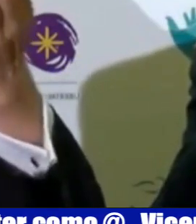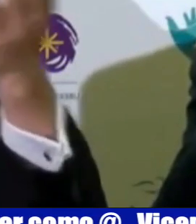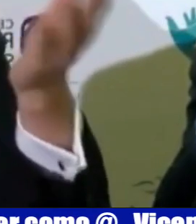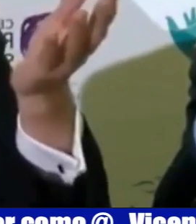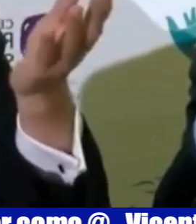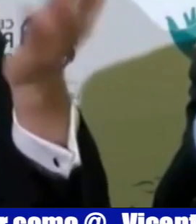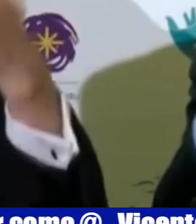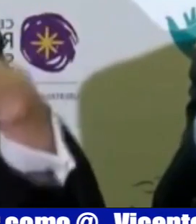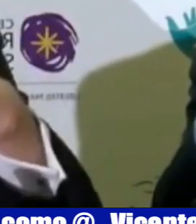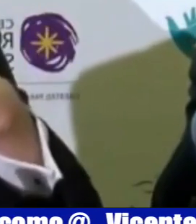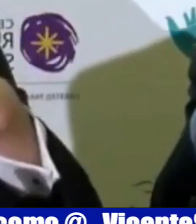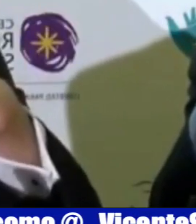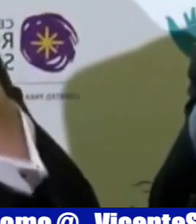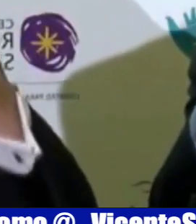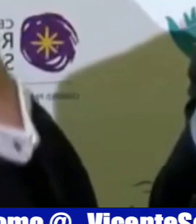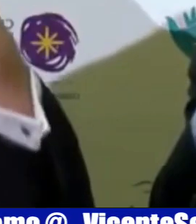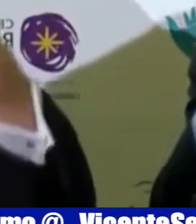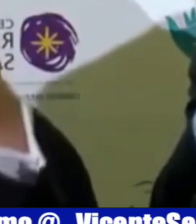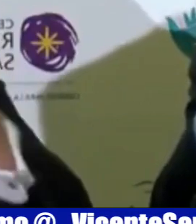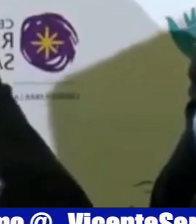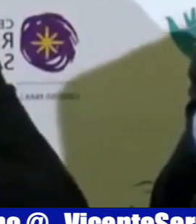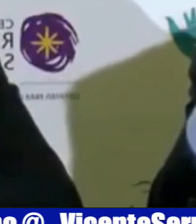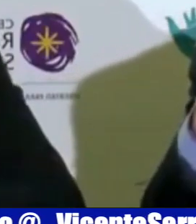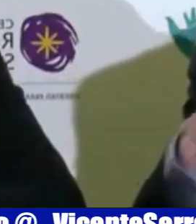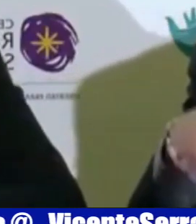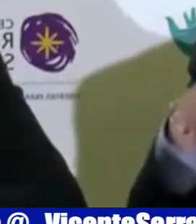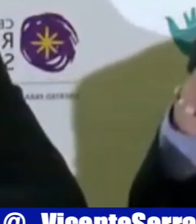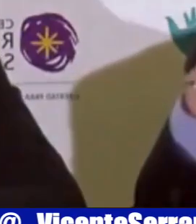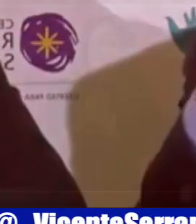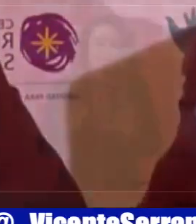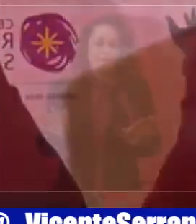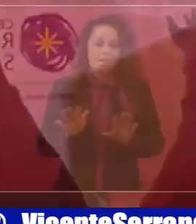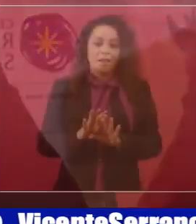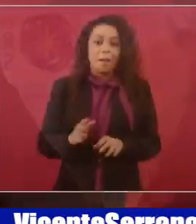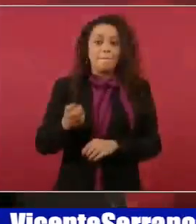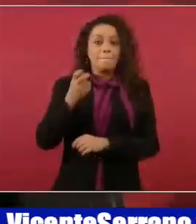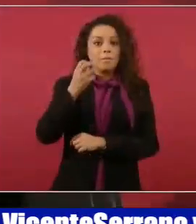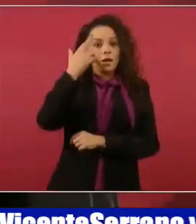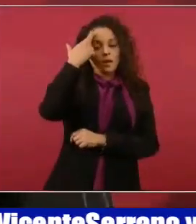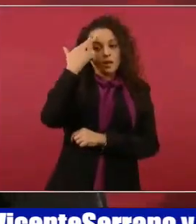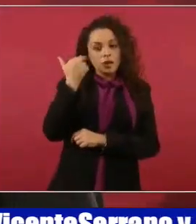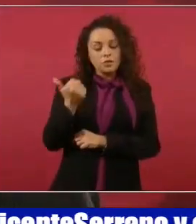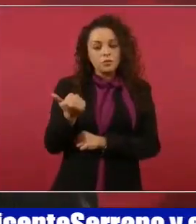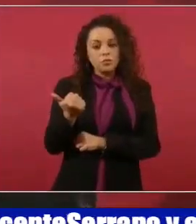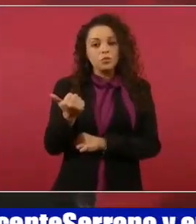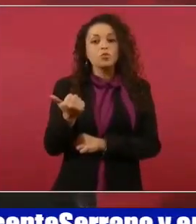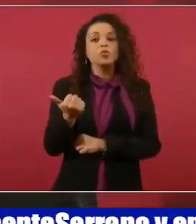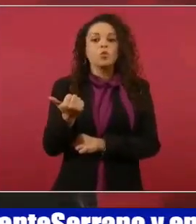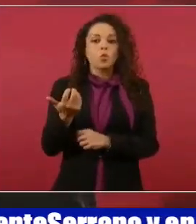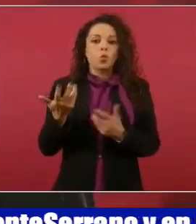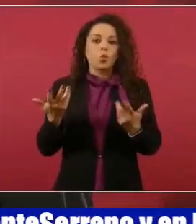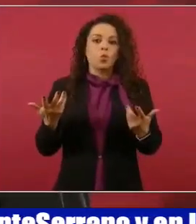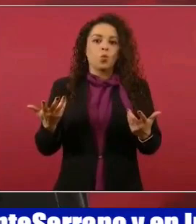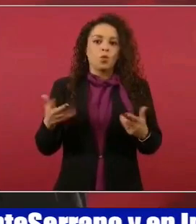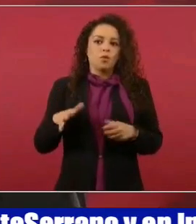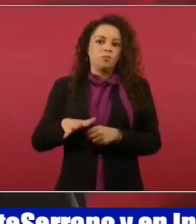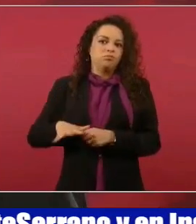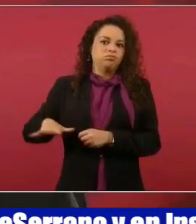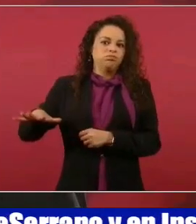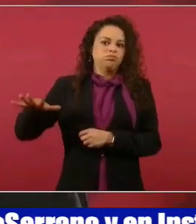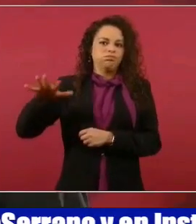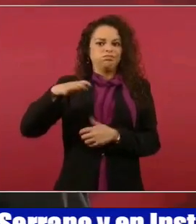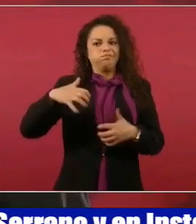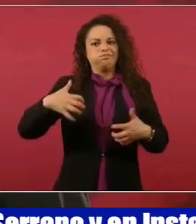Obrador pidió que pusieran el tuit de Chumel Torres, de este pseudocómico. Recordará usted que hace unos años recomendó a sus